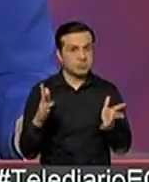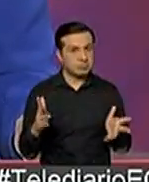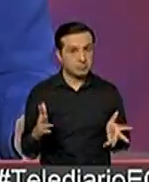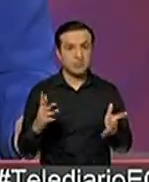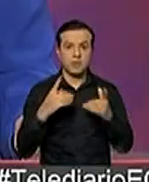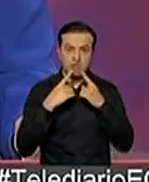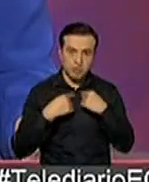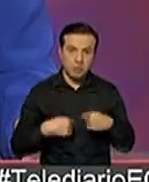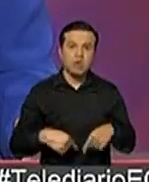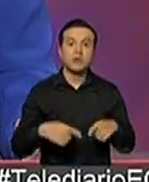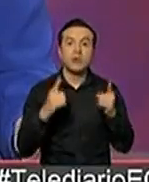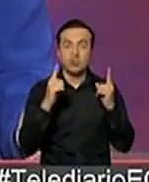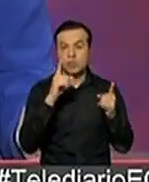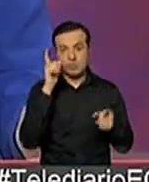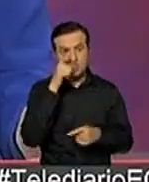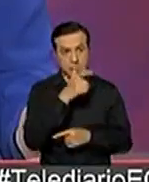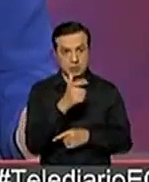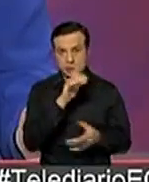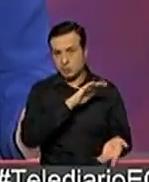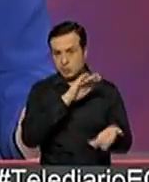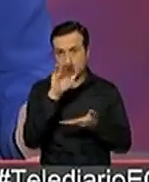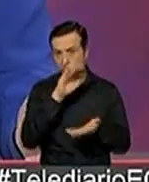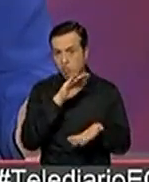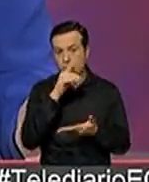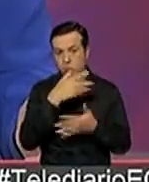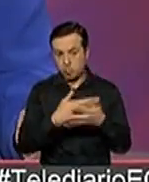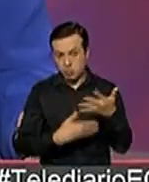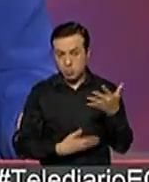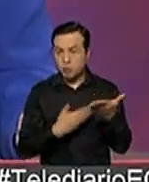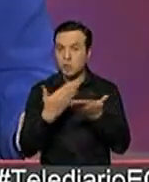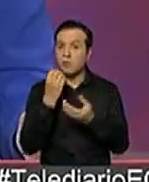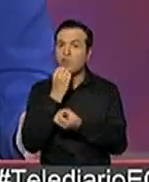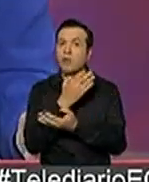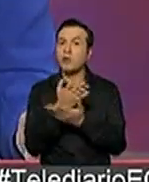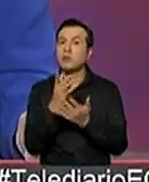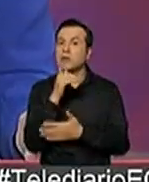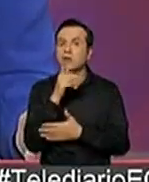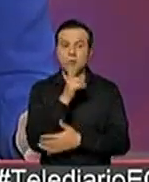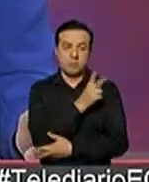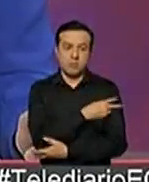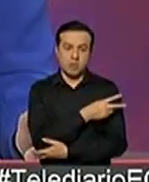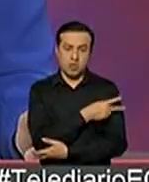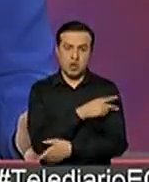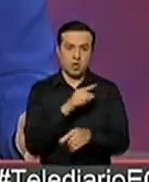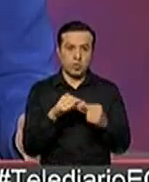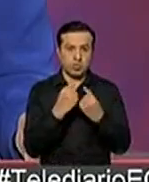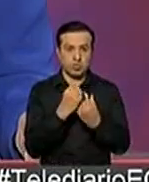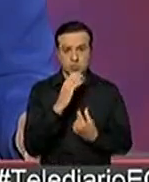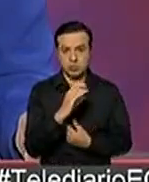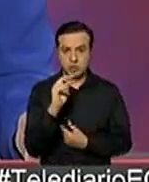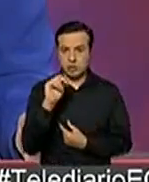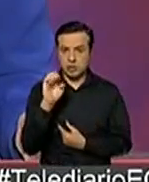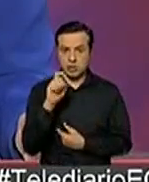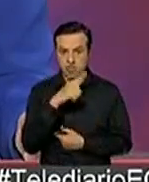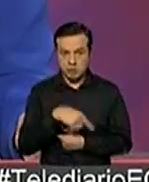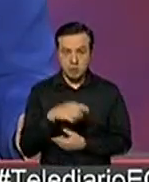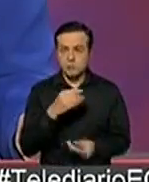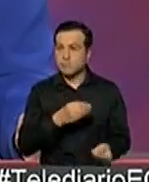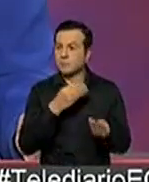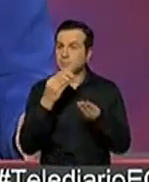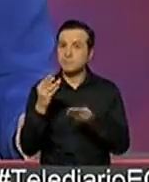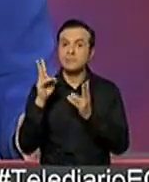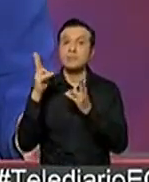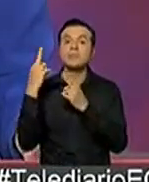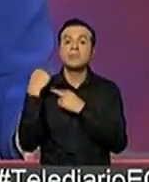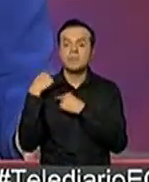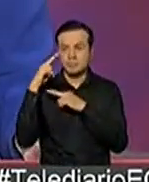que se trasladará a la Fiscalía este y otros elementos del informe elaborado por los vocales de minoría del CNE para que sean usados en el caso